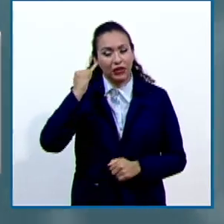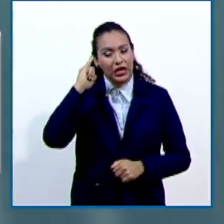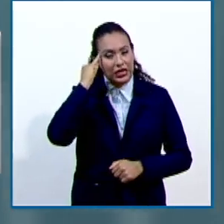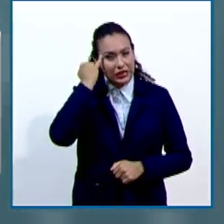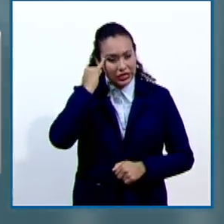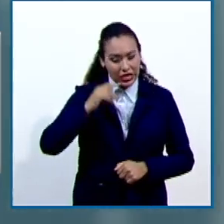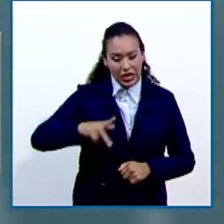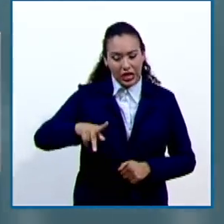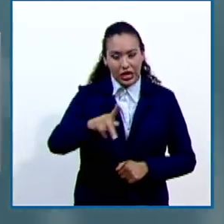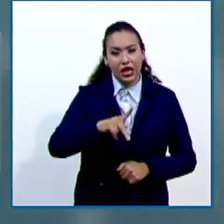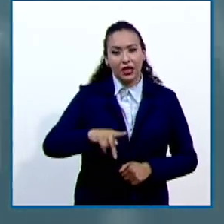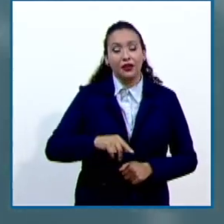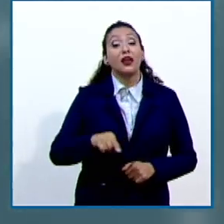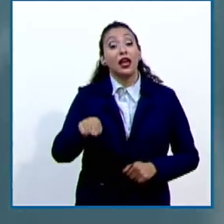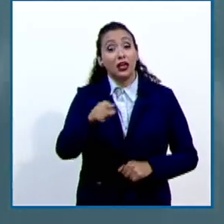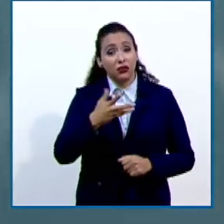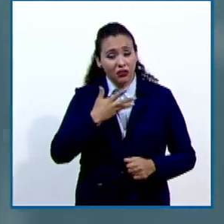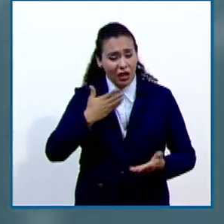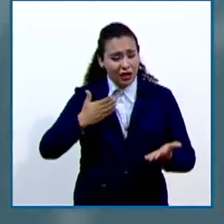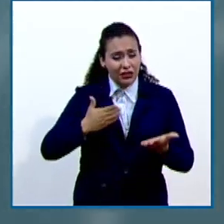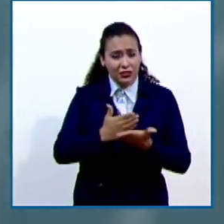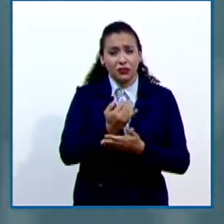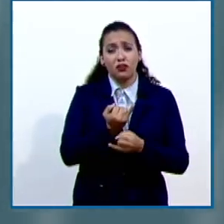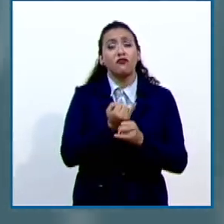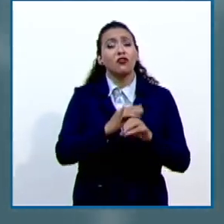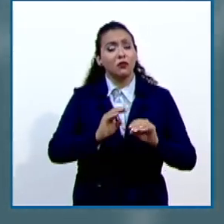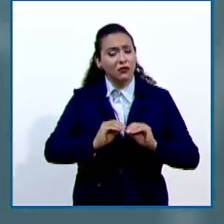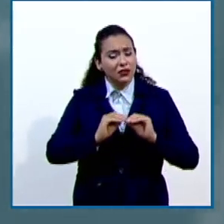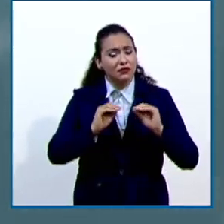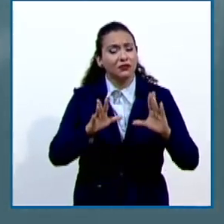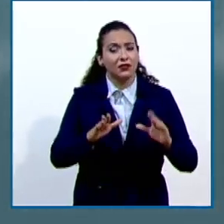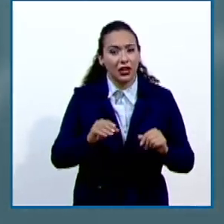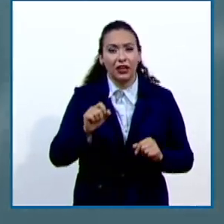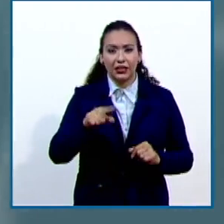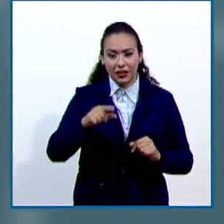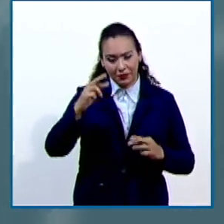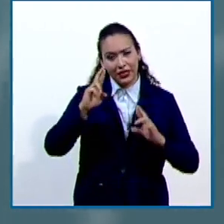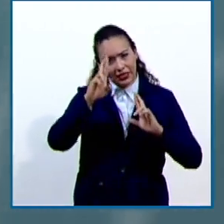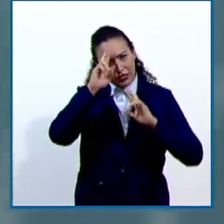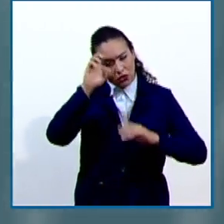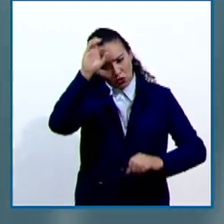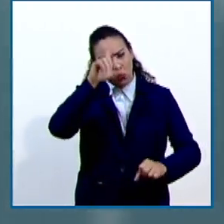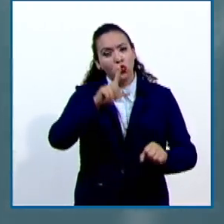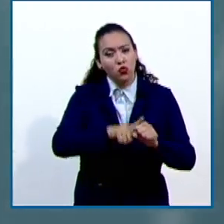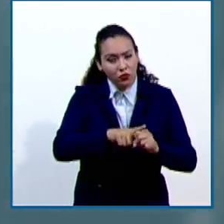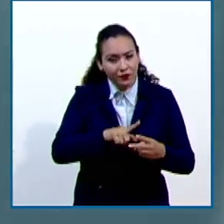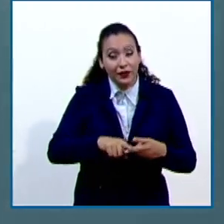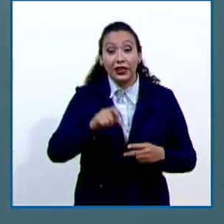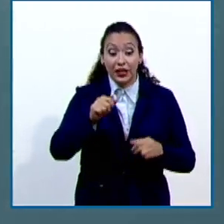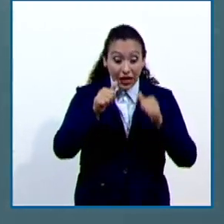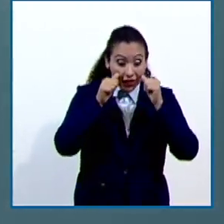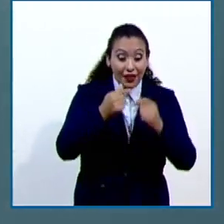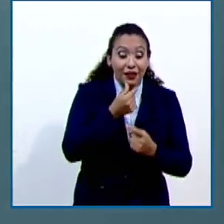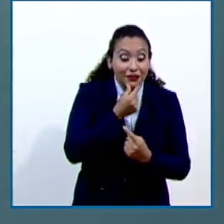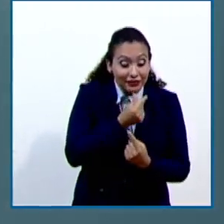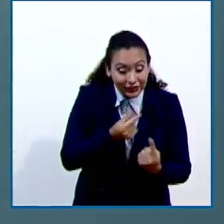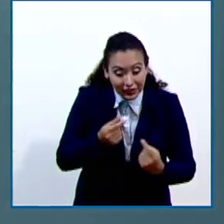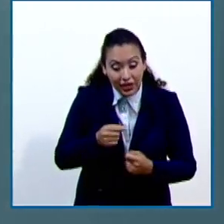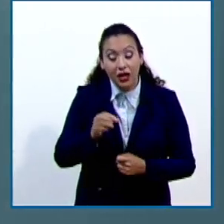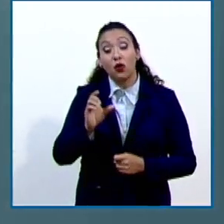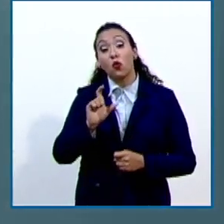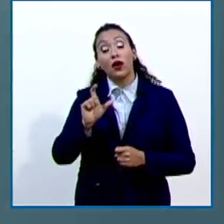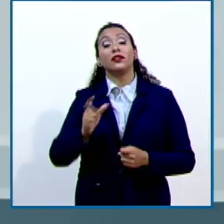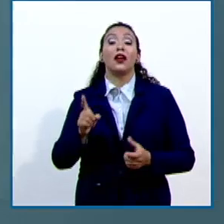el acceso a la información, la educación especial, inclusiva y multicultural, así como el interés superior de las niñas y el matrimonio